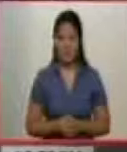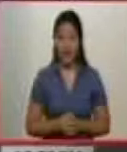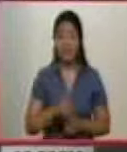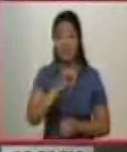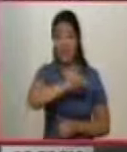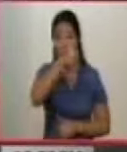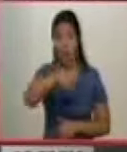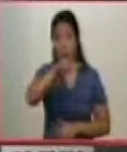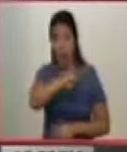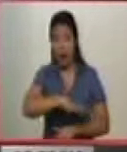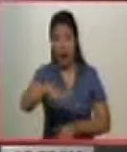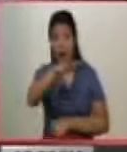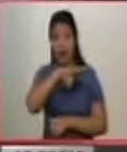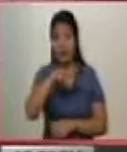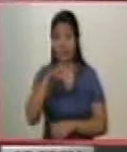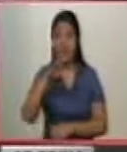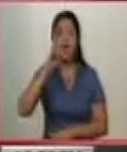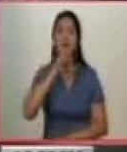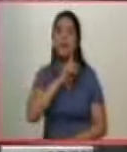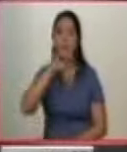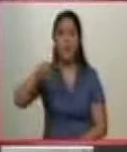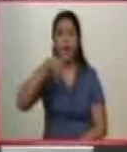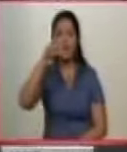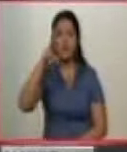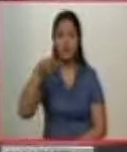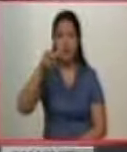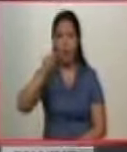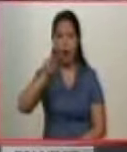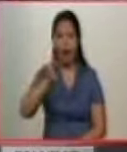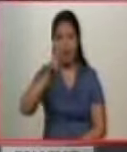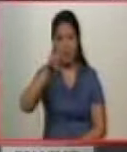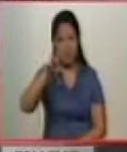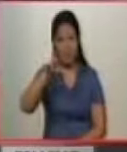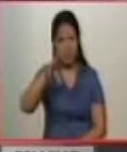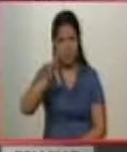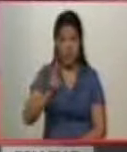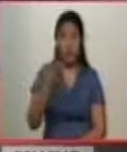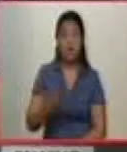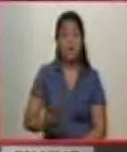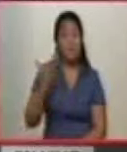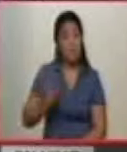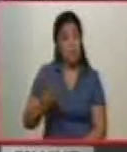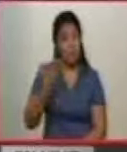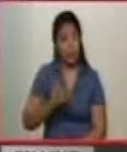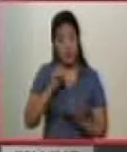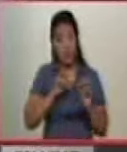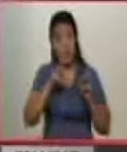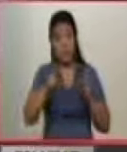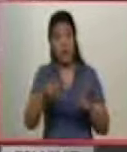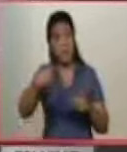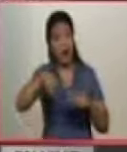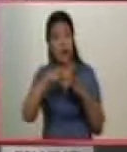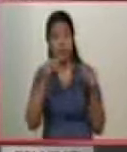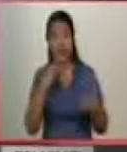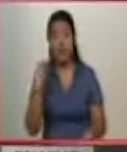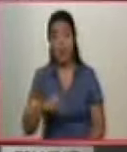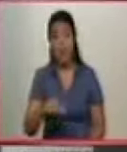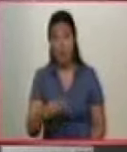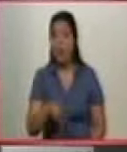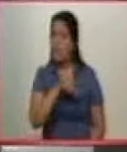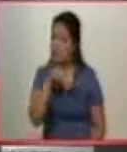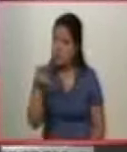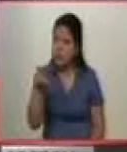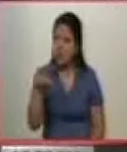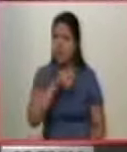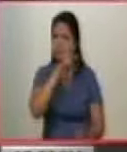es Joanfer Márquez. Joanfer, importantes espacios que se abren para la juventud de nuestro país. Han adquirido ustedes